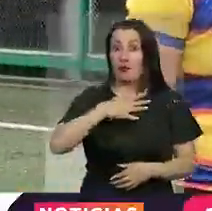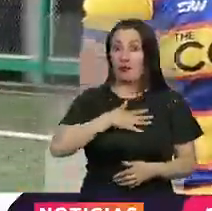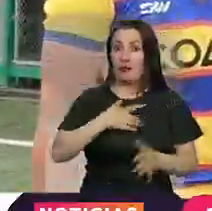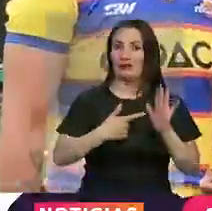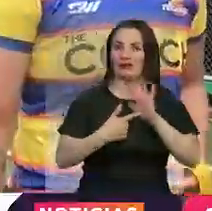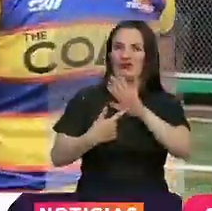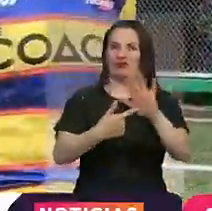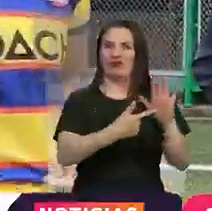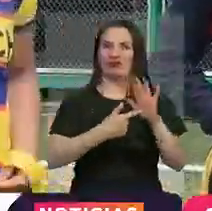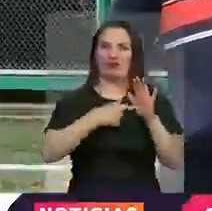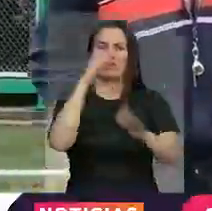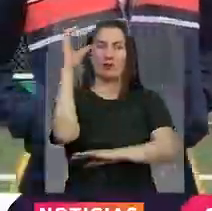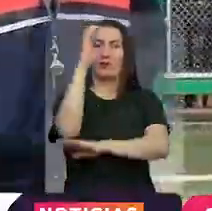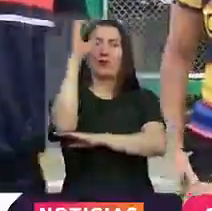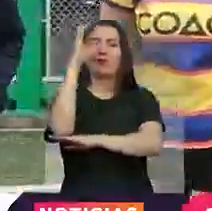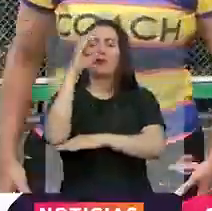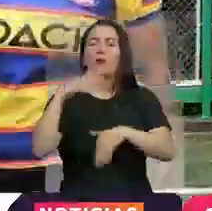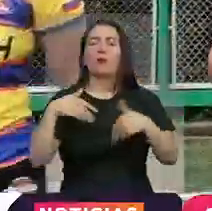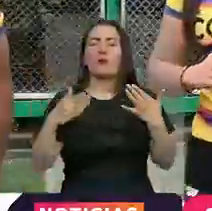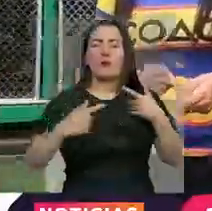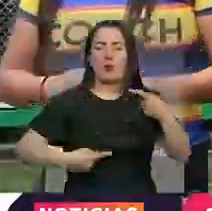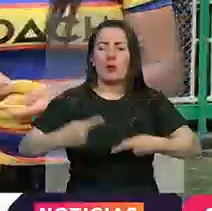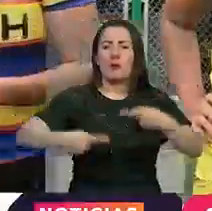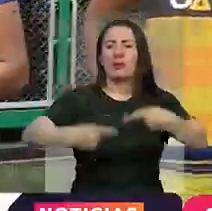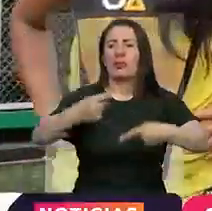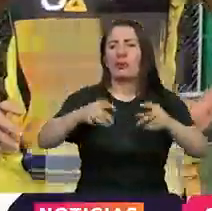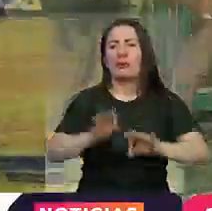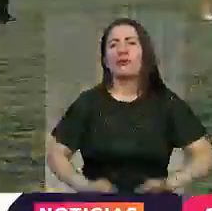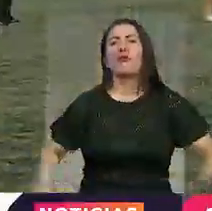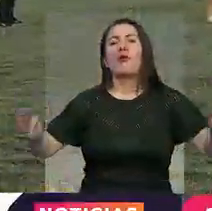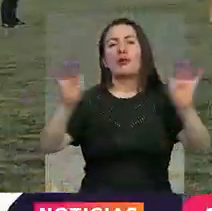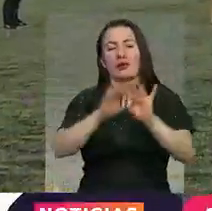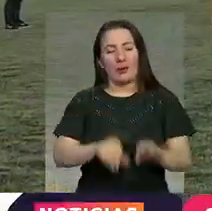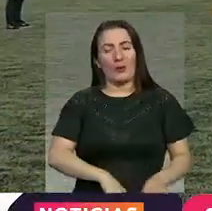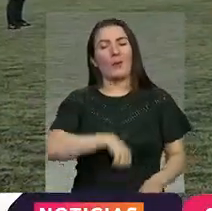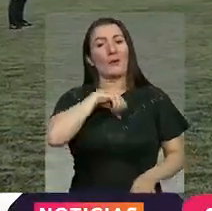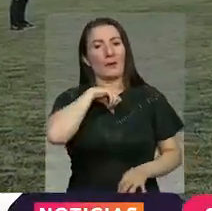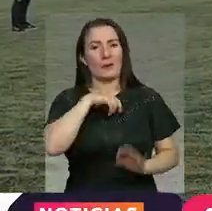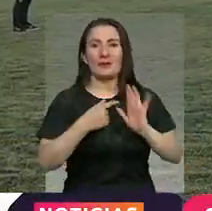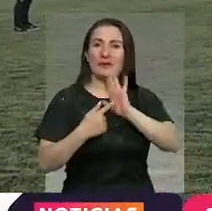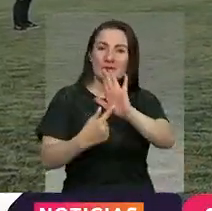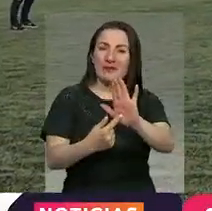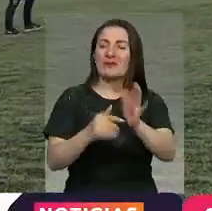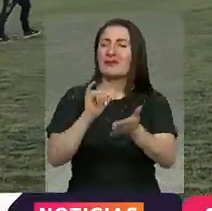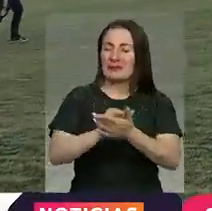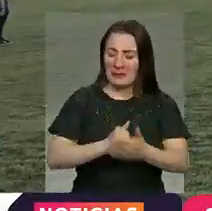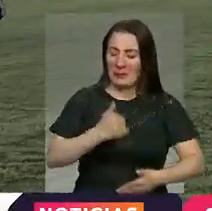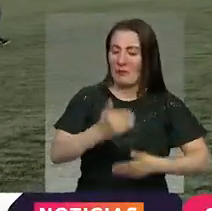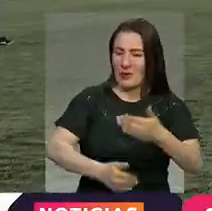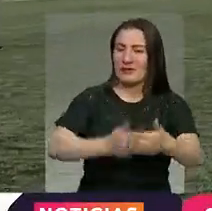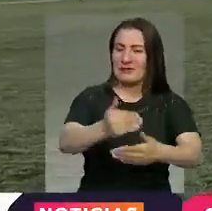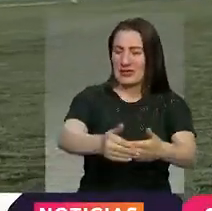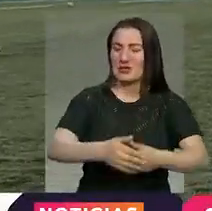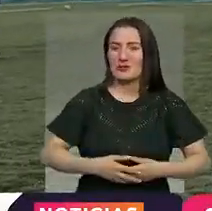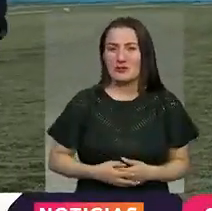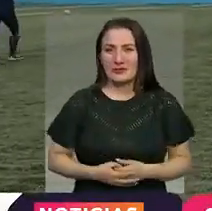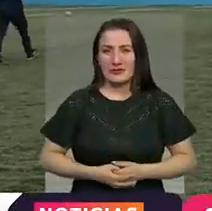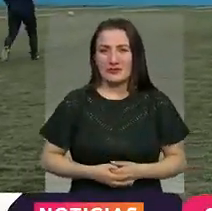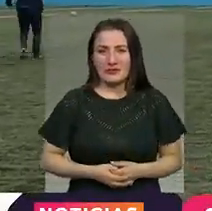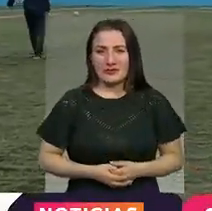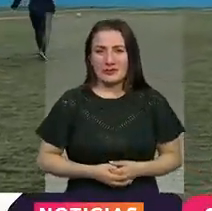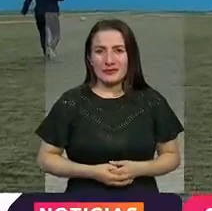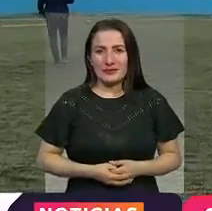a su país y a su ciudad en una competencia tan importante la llena de orgullo y satisfacción por el proceso que ha conseguido desde sus